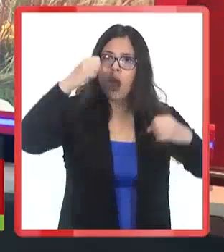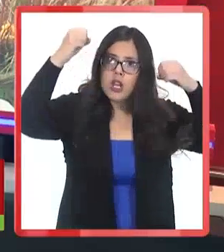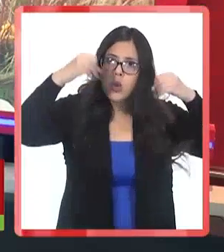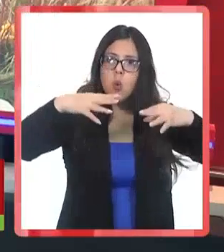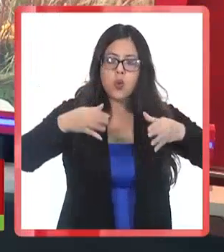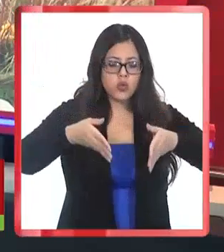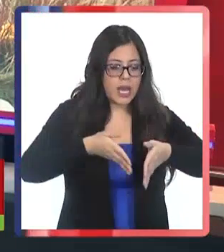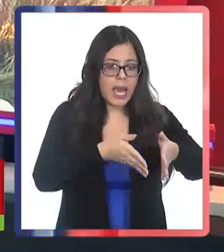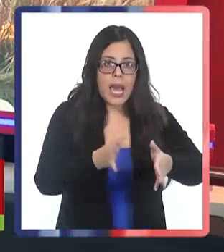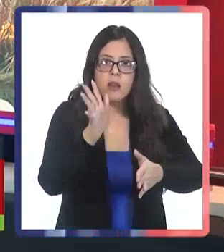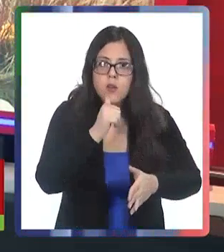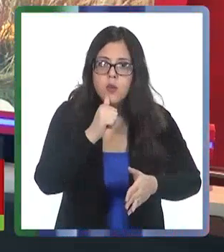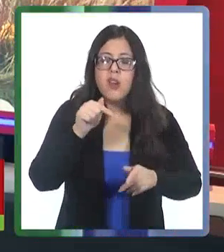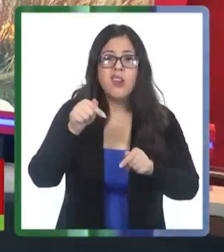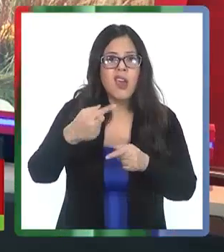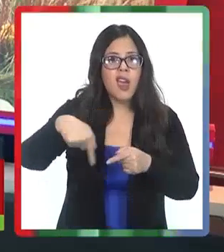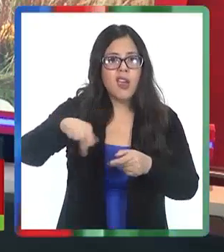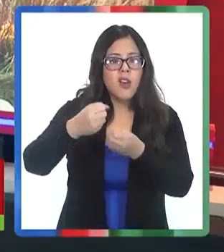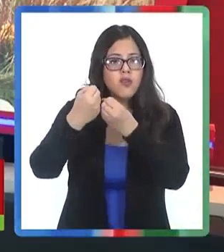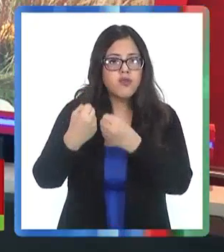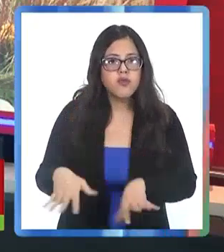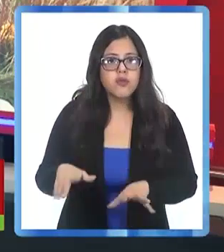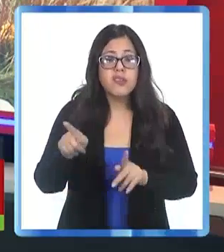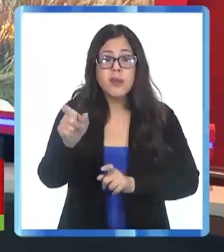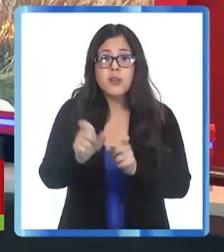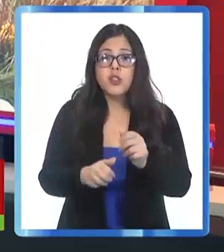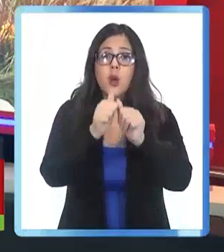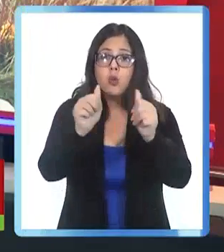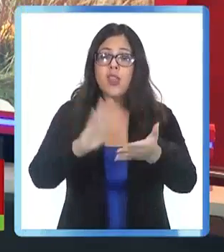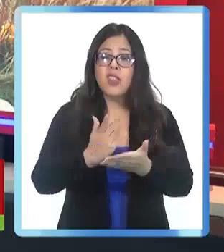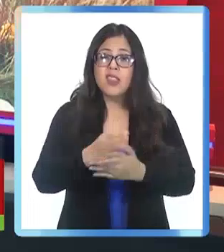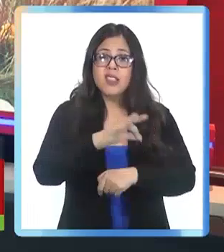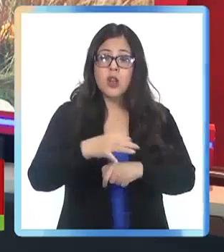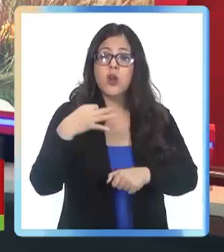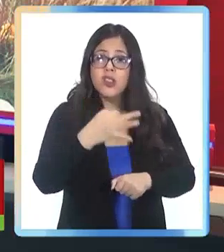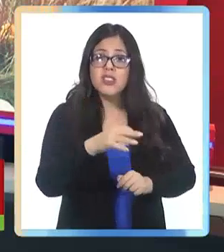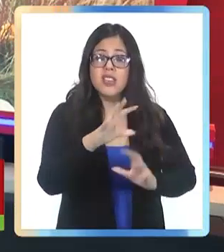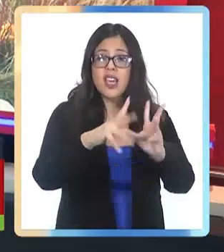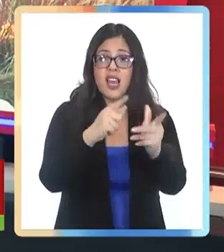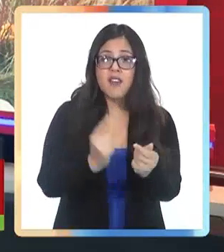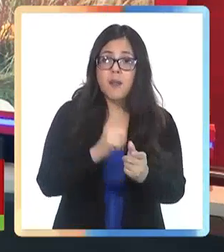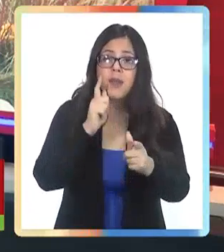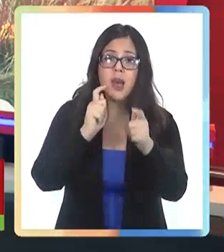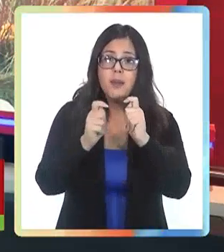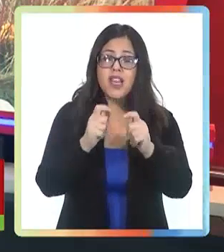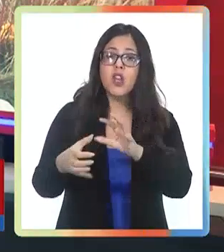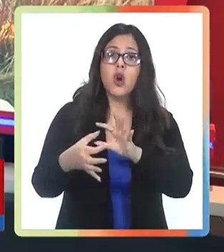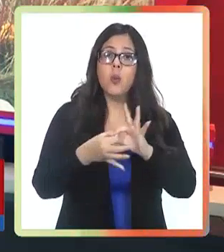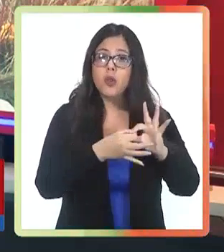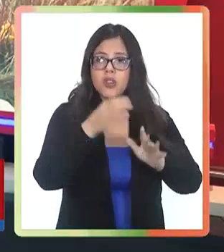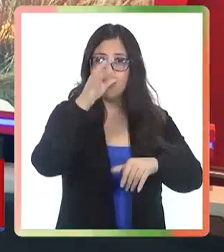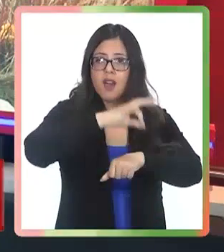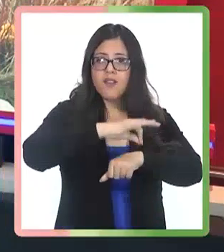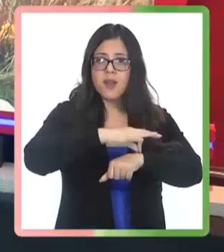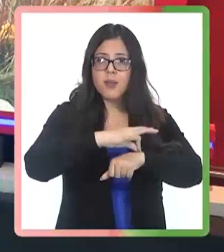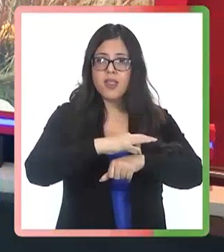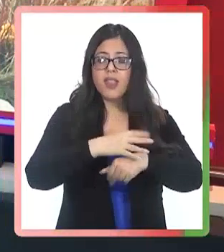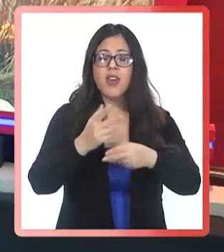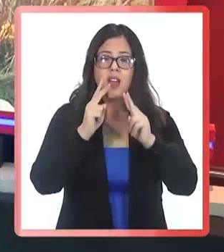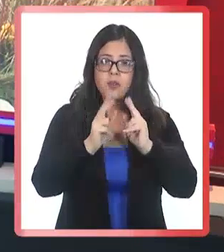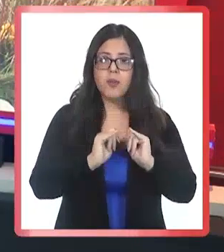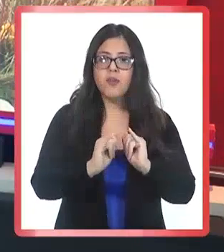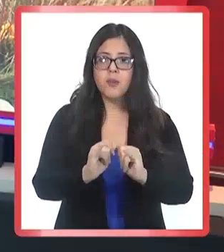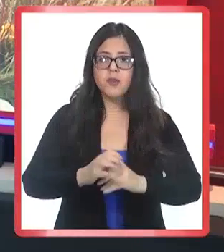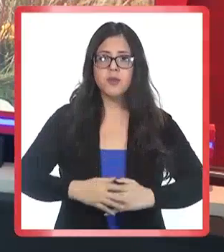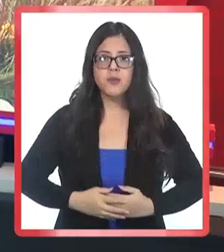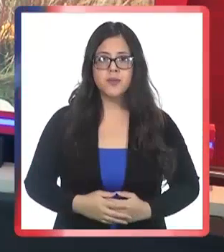sin veredas. Denuncian que han sido abandonados y las autoridades sanitarias advierten que las familias están en peligro por posibles enfermedades. Y